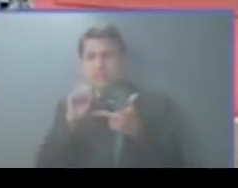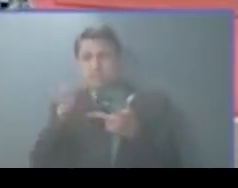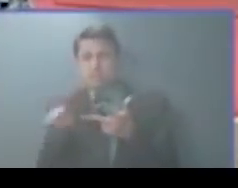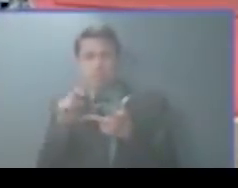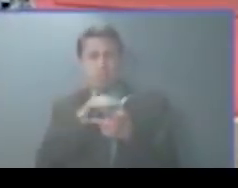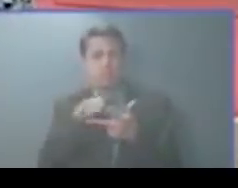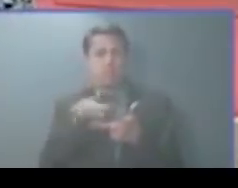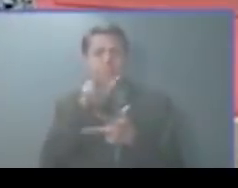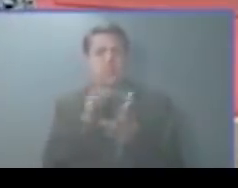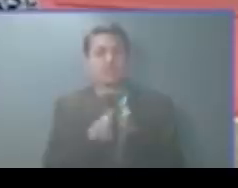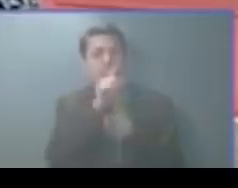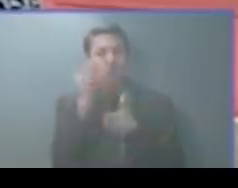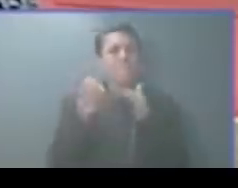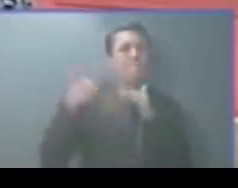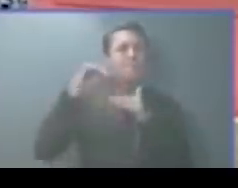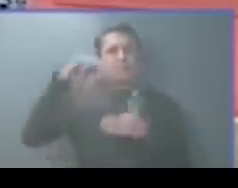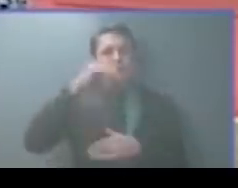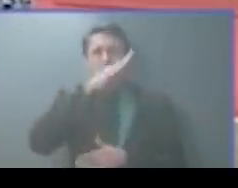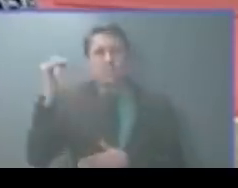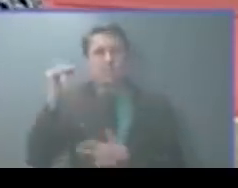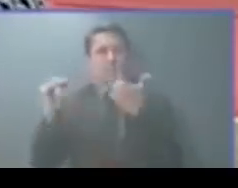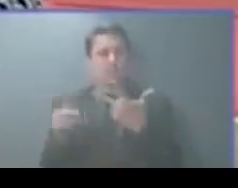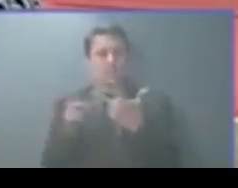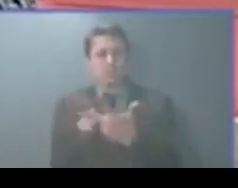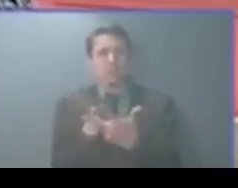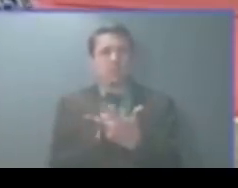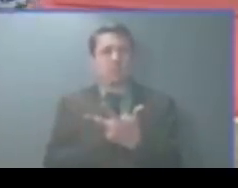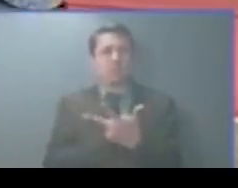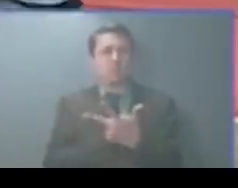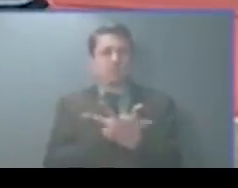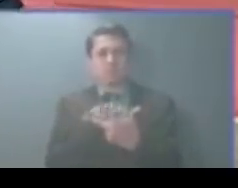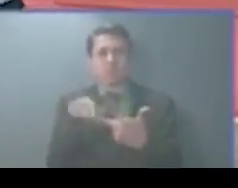población y la soberanía, y nos debemos a eso. Y